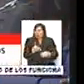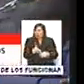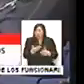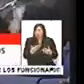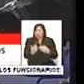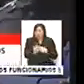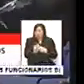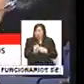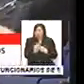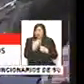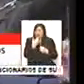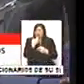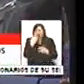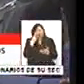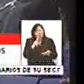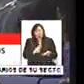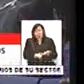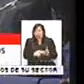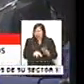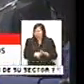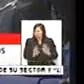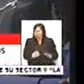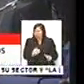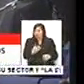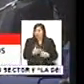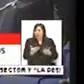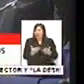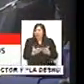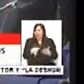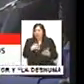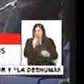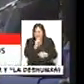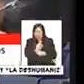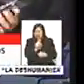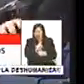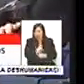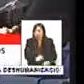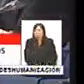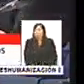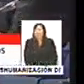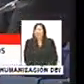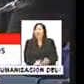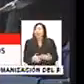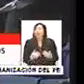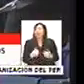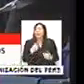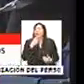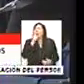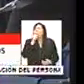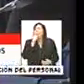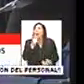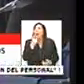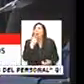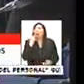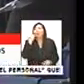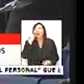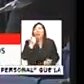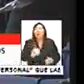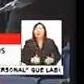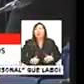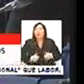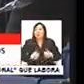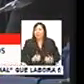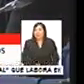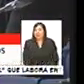para que me enseñaran con quién acostarme yo fui al colegio para que me enseñaran lo que tiene que saber una persona para triunfar en la